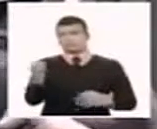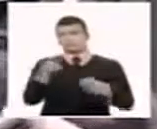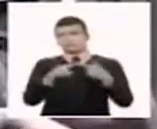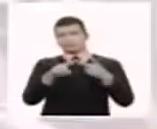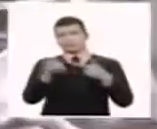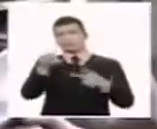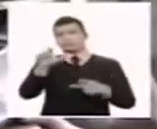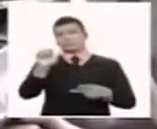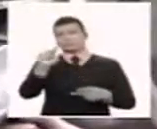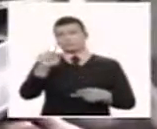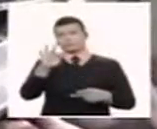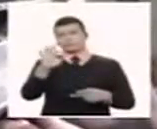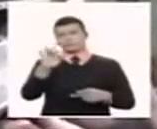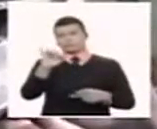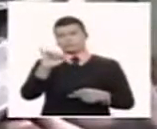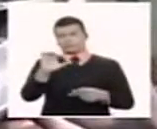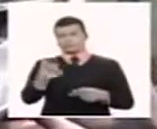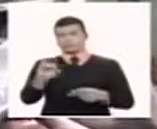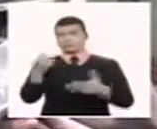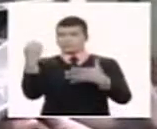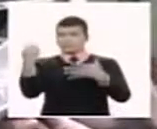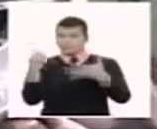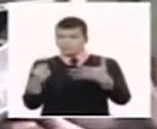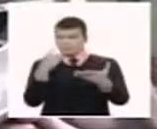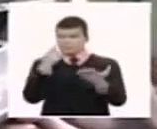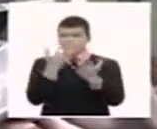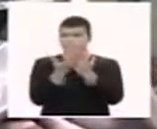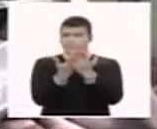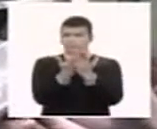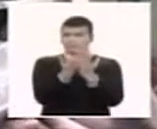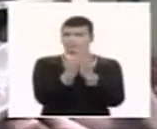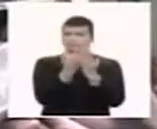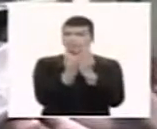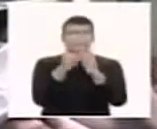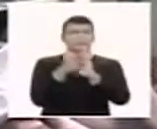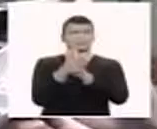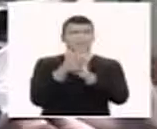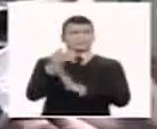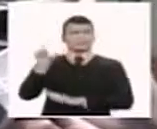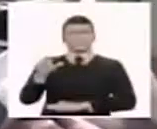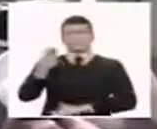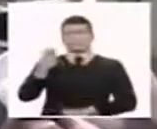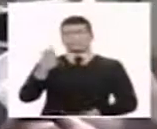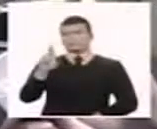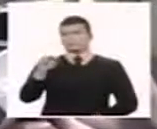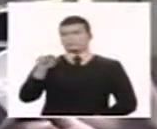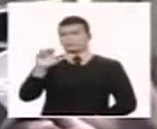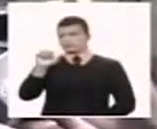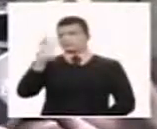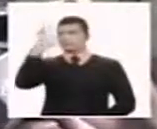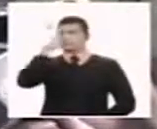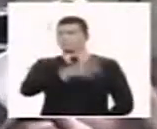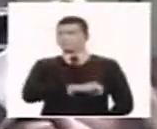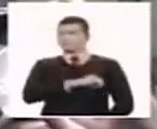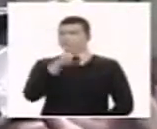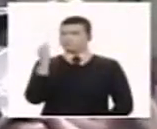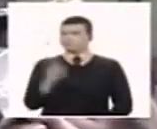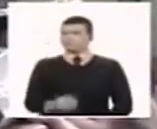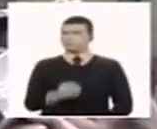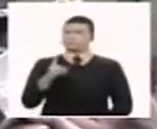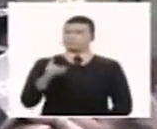y la relación que ha tenido Rito Alejo del Río en la consolidación del proyecto paramilitar, en eso esperamos que